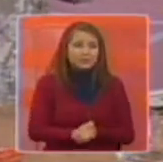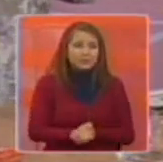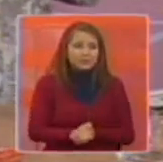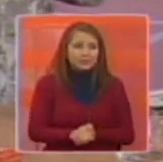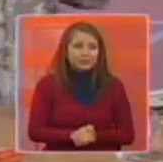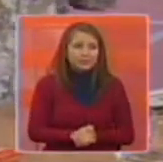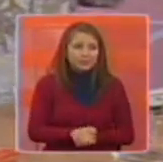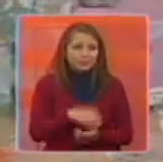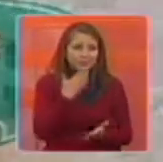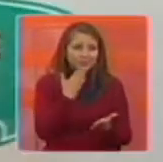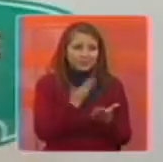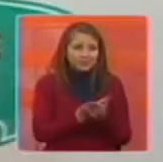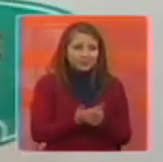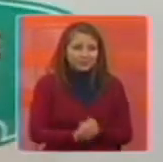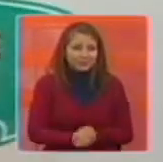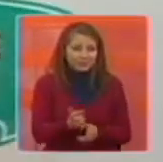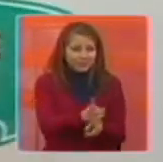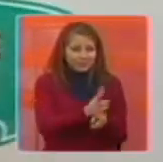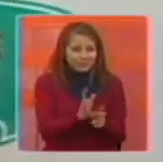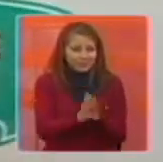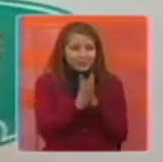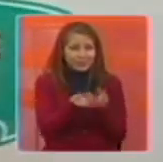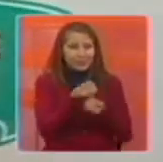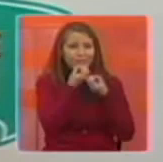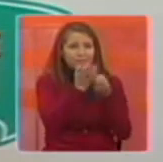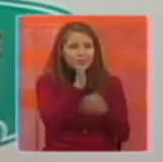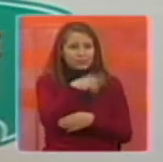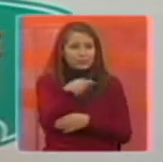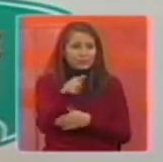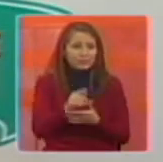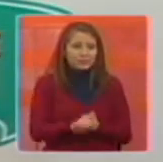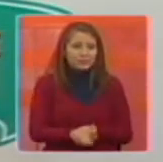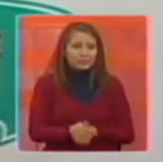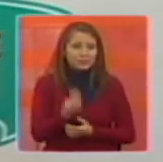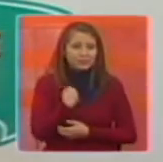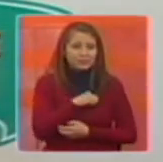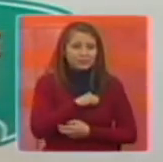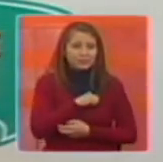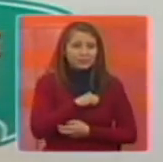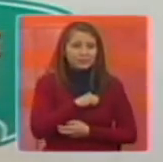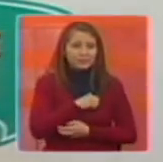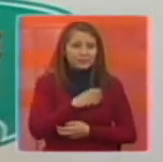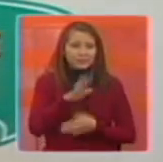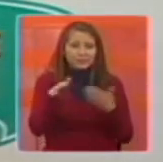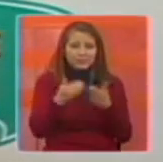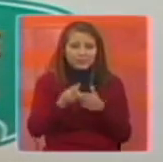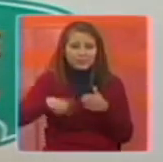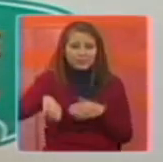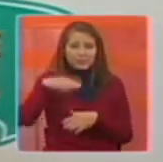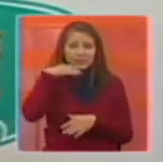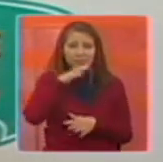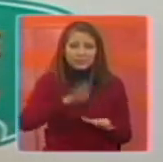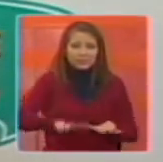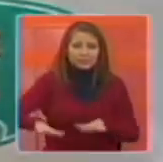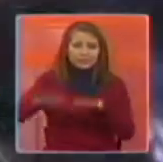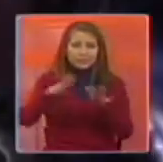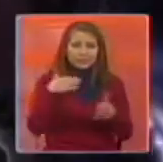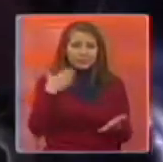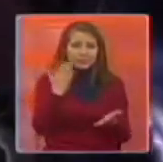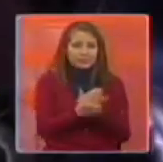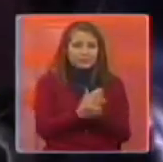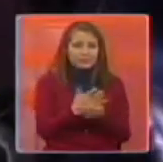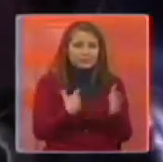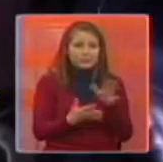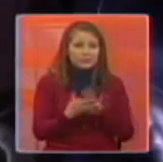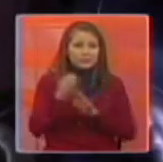muy amable, gracias. Ya, cuídese mucho. Un beso para usted, Glorita. Nosotros estamos, ya tengo aquí todo sucio. Vamos a irnos a una pausa, solo dejé